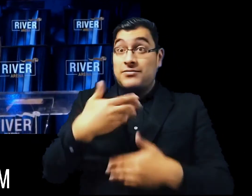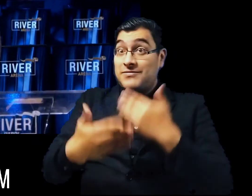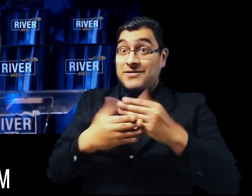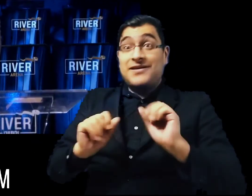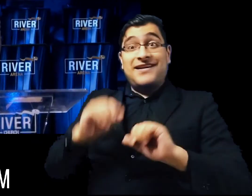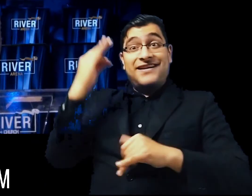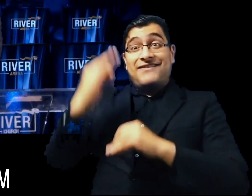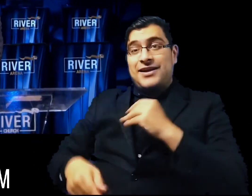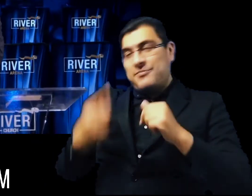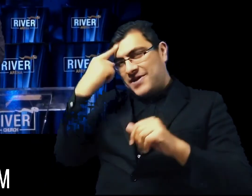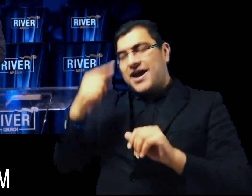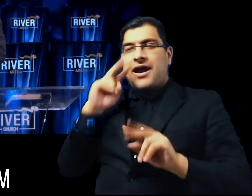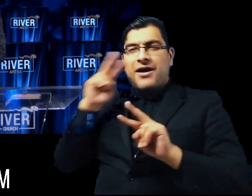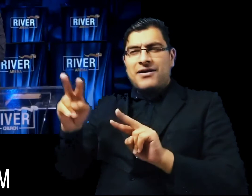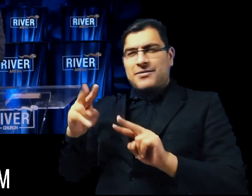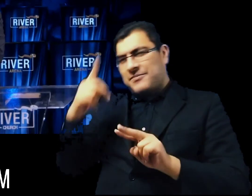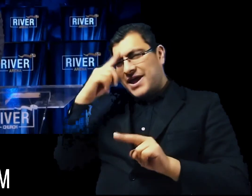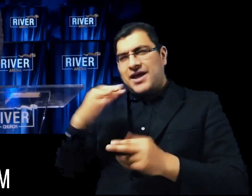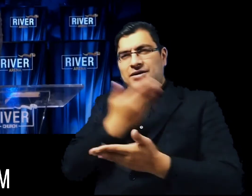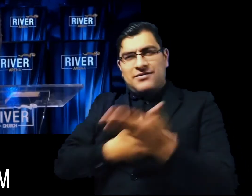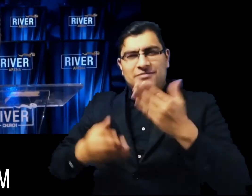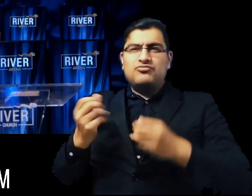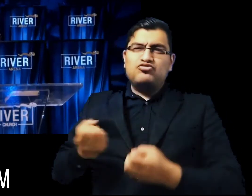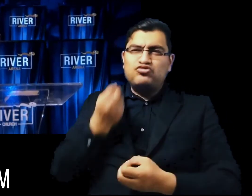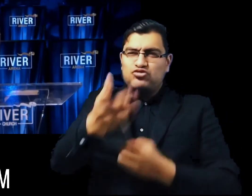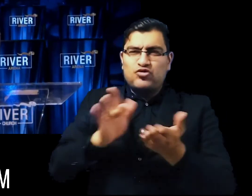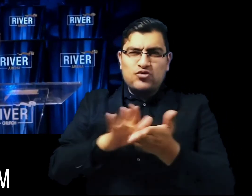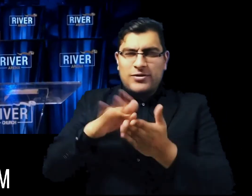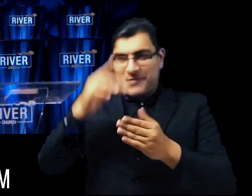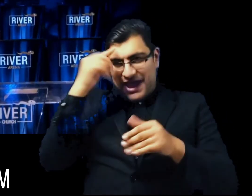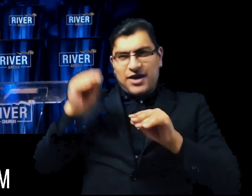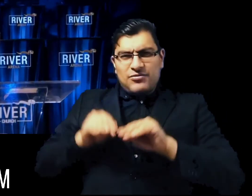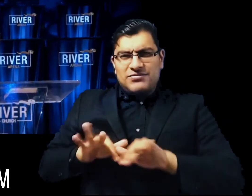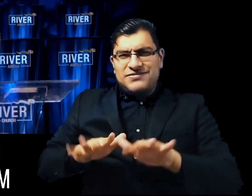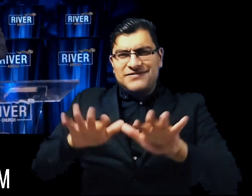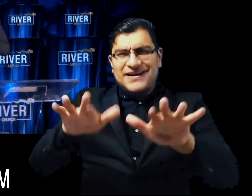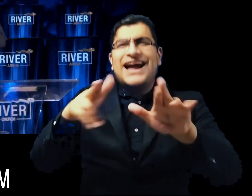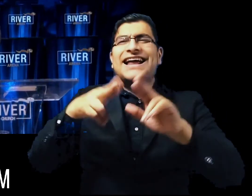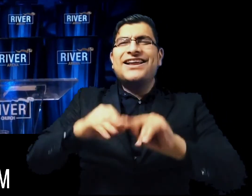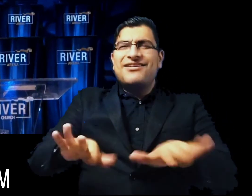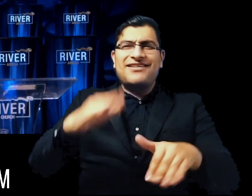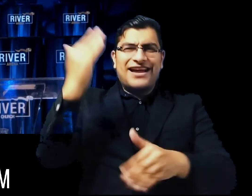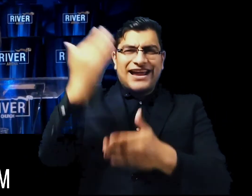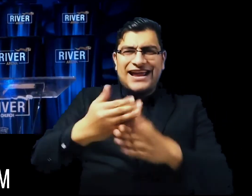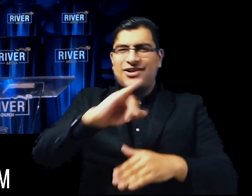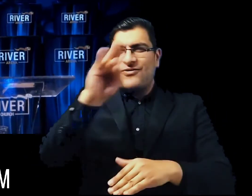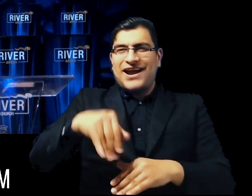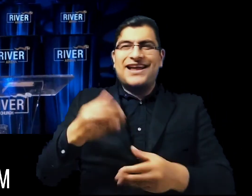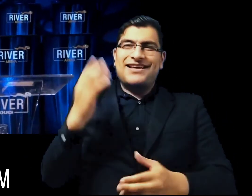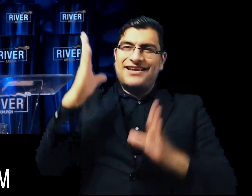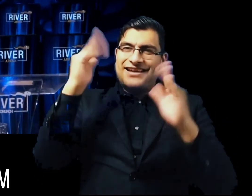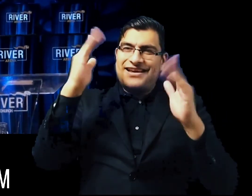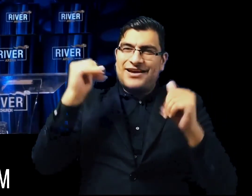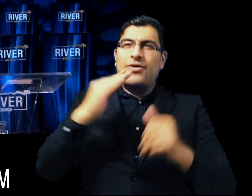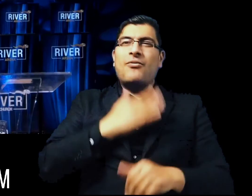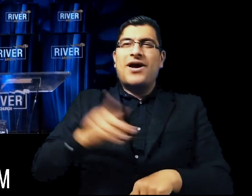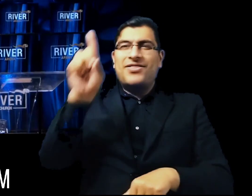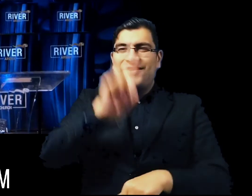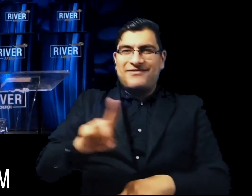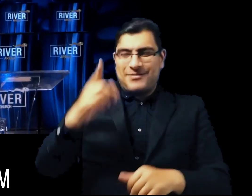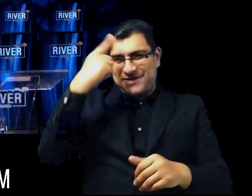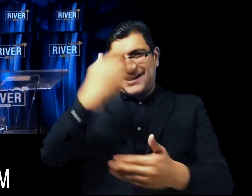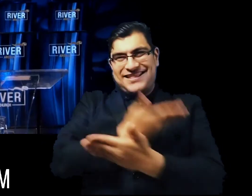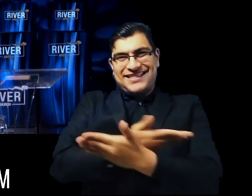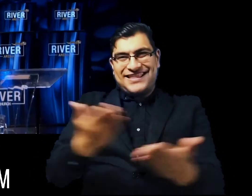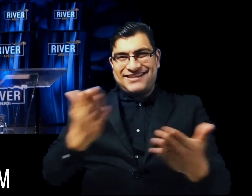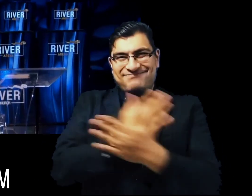placa final para que puedan sembrar y seguir haciendo que este río no se detenga nunca. Chao. Muy buen domingo para